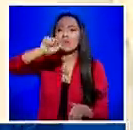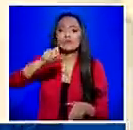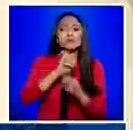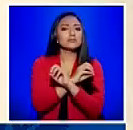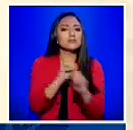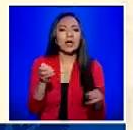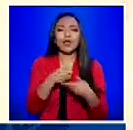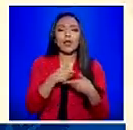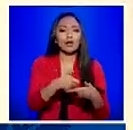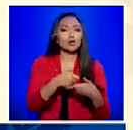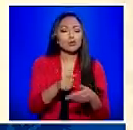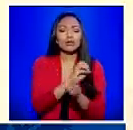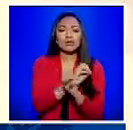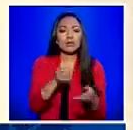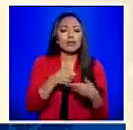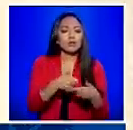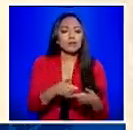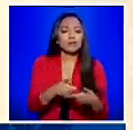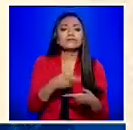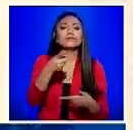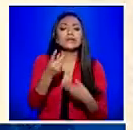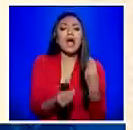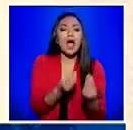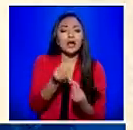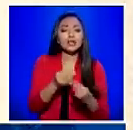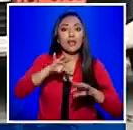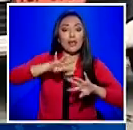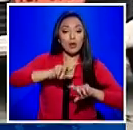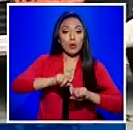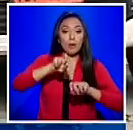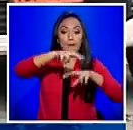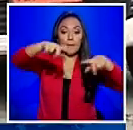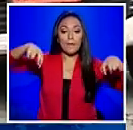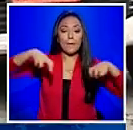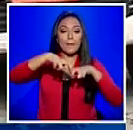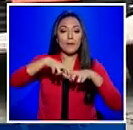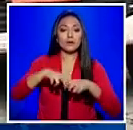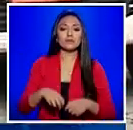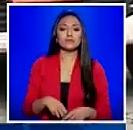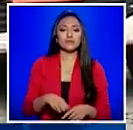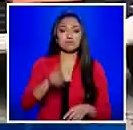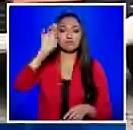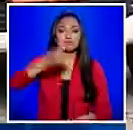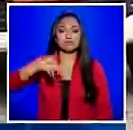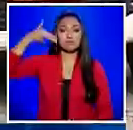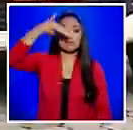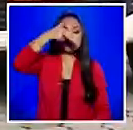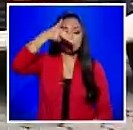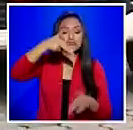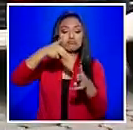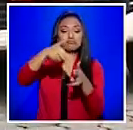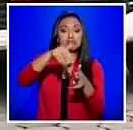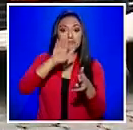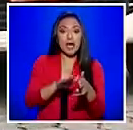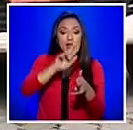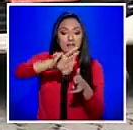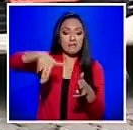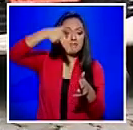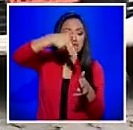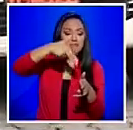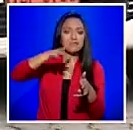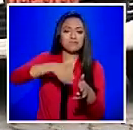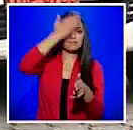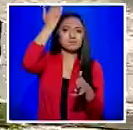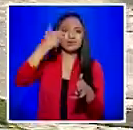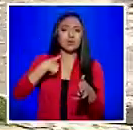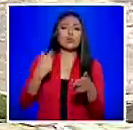embargo, nadie lo pudo ayudar. Lo que consiguió es que los delincuentes bajen. Bajaron del carro y me apuntaron con una arma. De ahí en esa situación yo ya